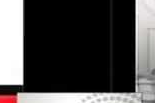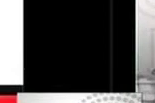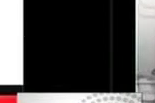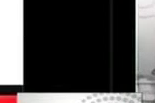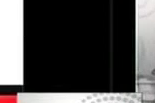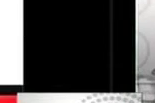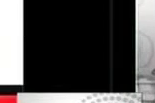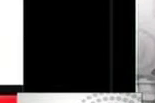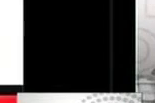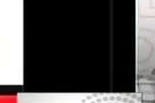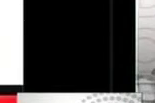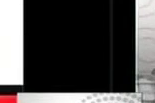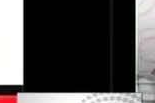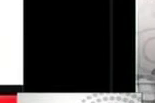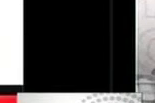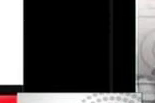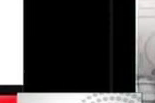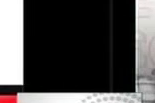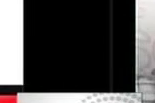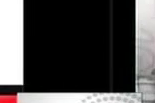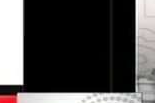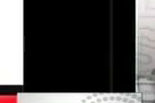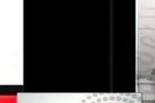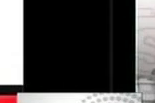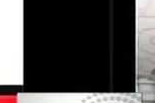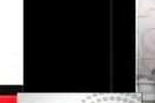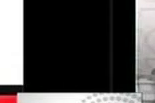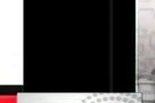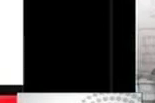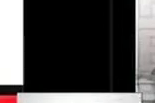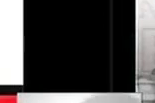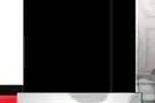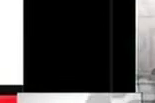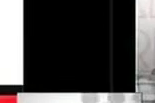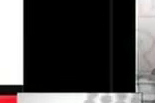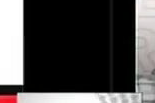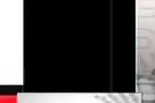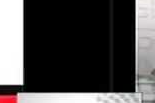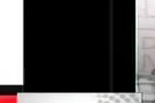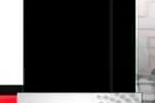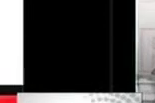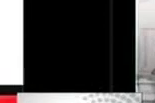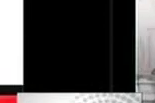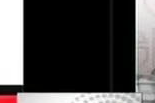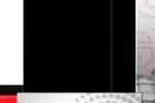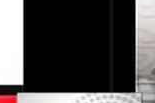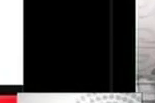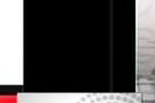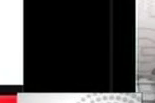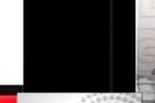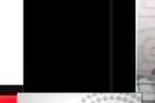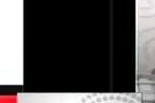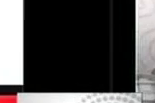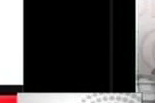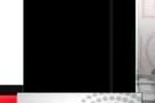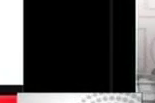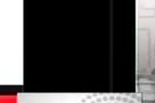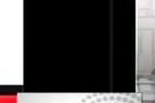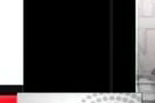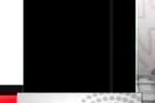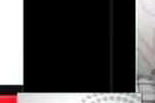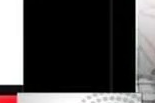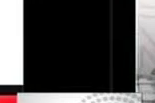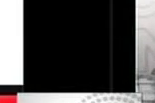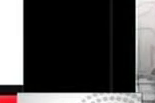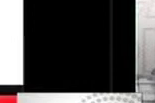contratar servicios, digamos, funciona a través de la contratación de servicios, y bueno, tiene una inversión programada para el próximo año, ¿no?